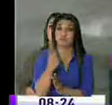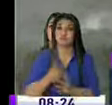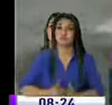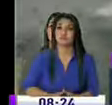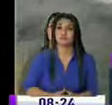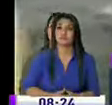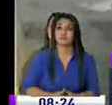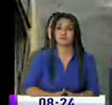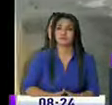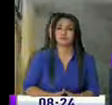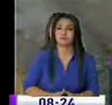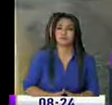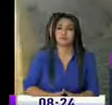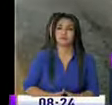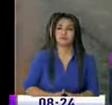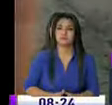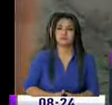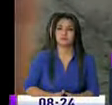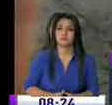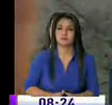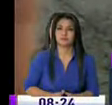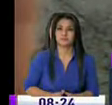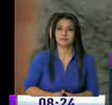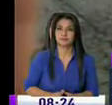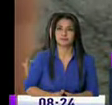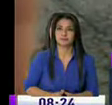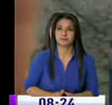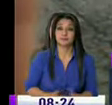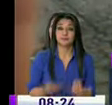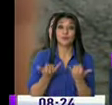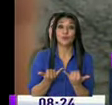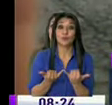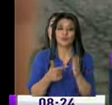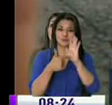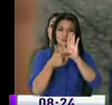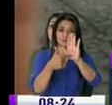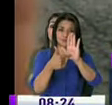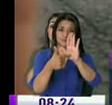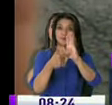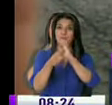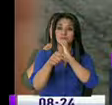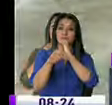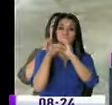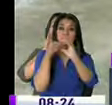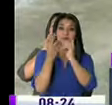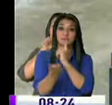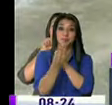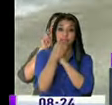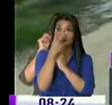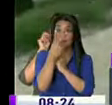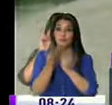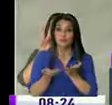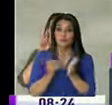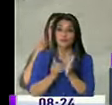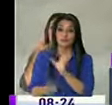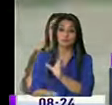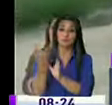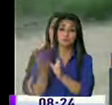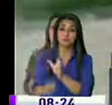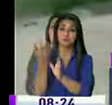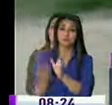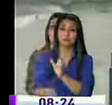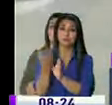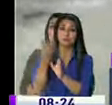eso, hay una fuga de agua tamaño grande el día de hoy a través de esta red, lo están haciendo, vamos a repetirlo, por favor, ahí estamos.